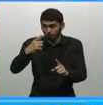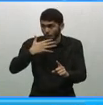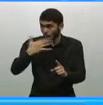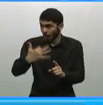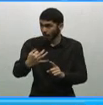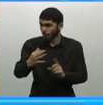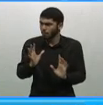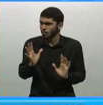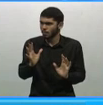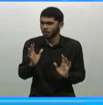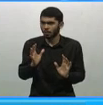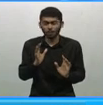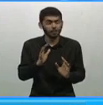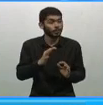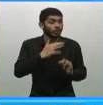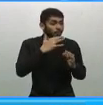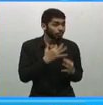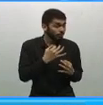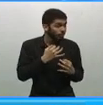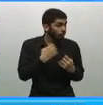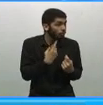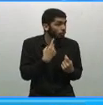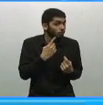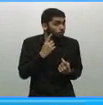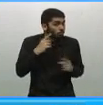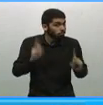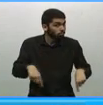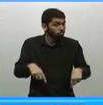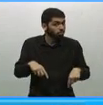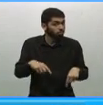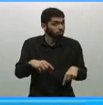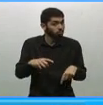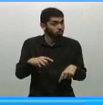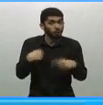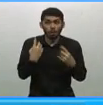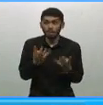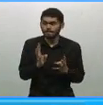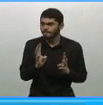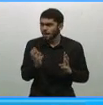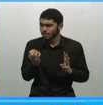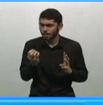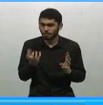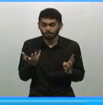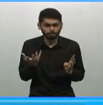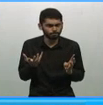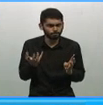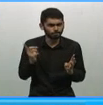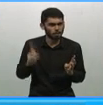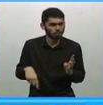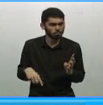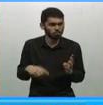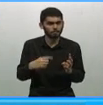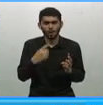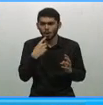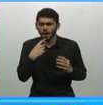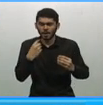pasando Es que nosotros no sabíamos nada yo yo me enteré cuando llegué al vestuario realmente lo que pasó no no se sabía ahí